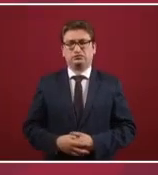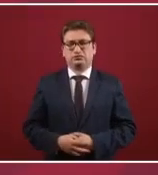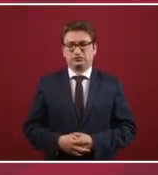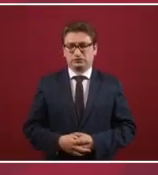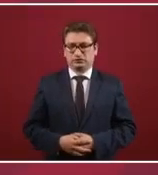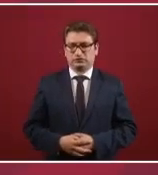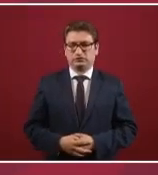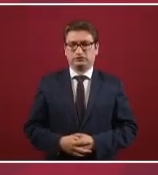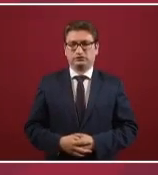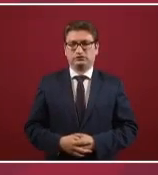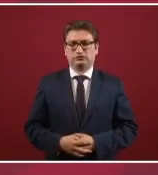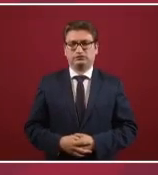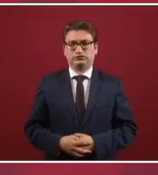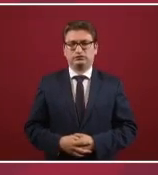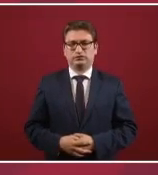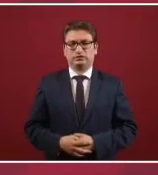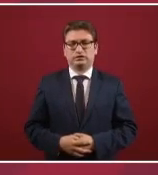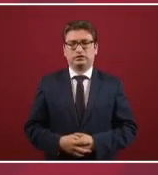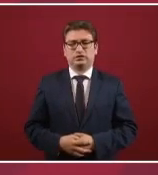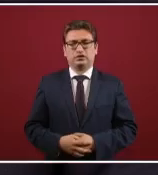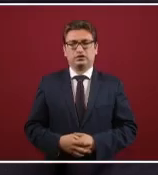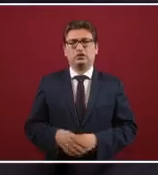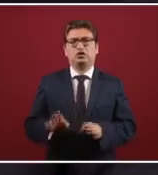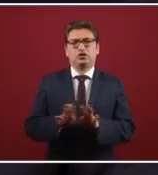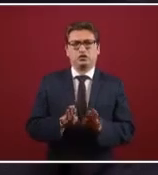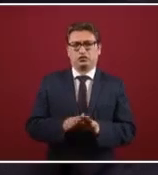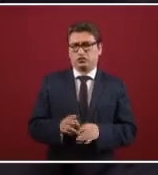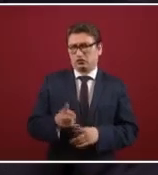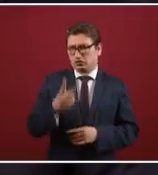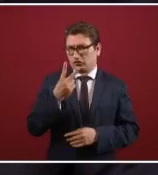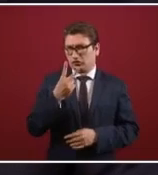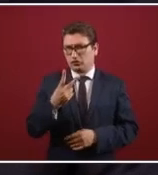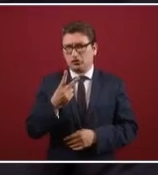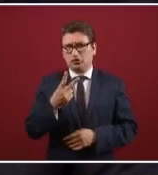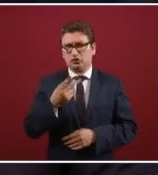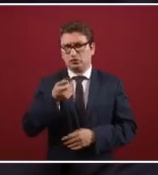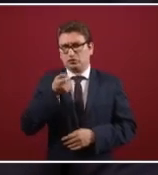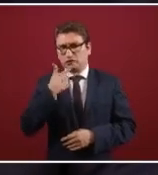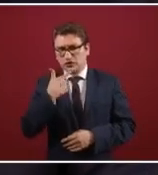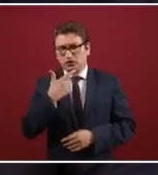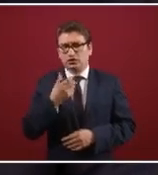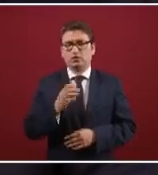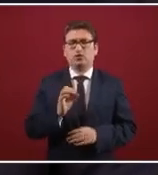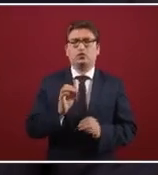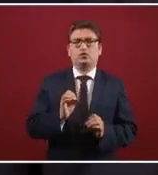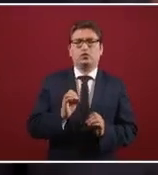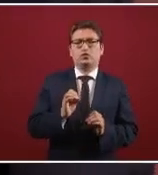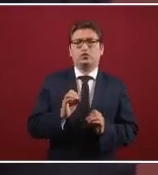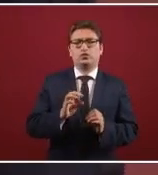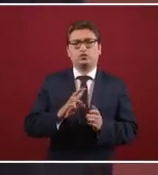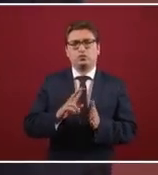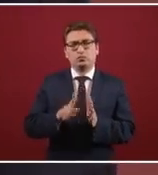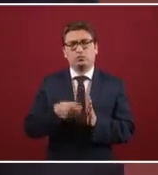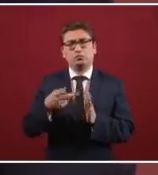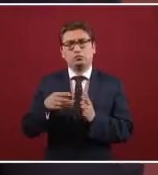de como con dos pastillas o dos veces